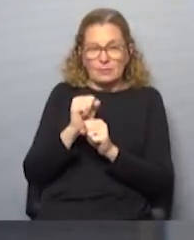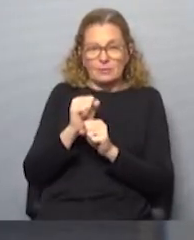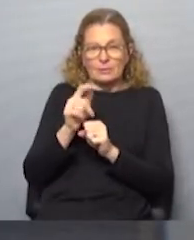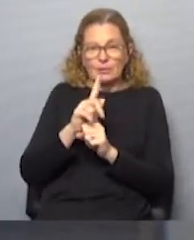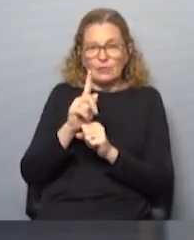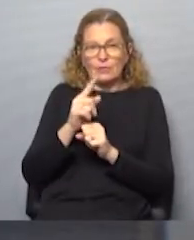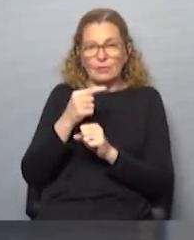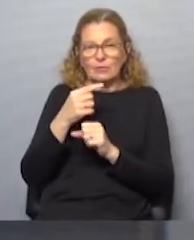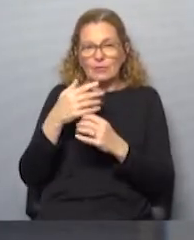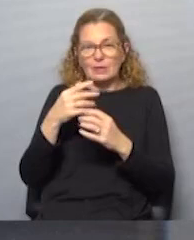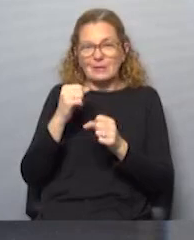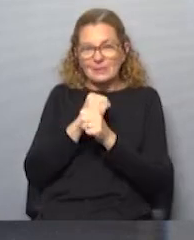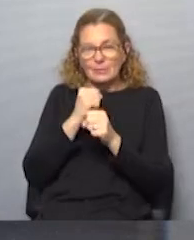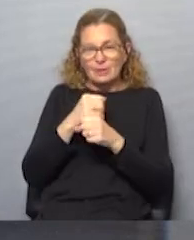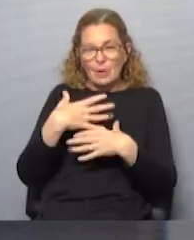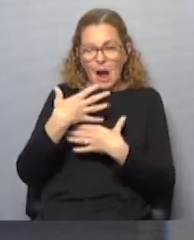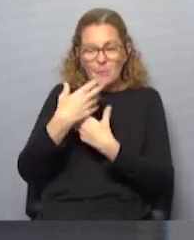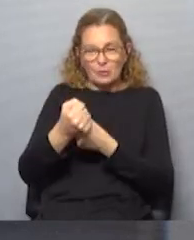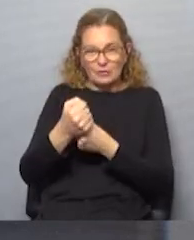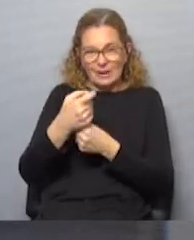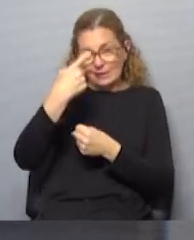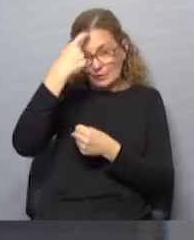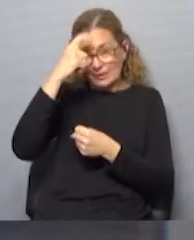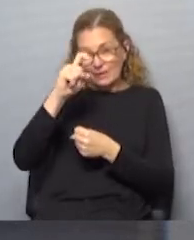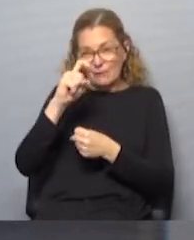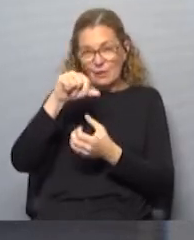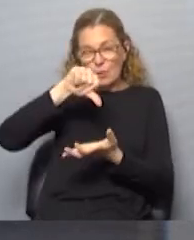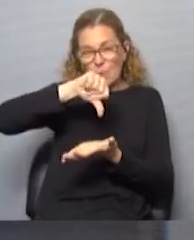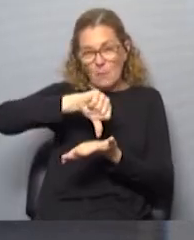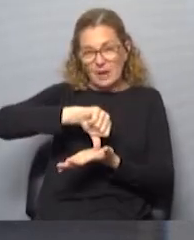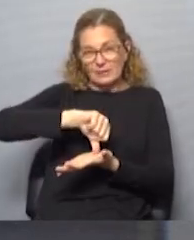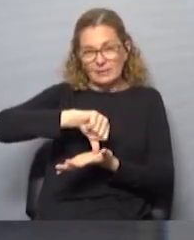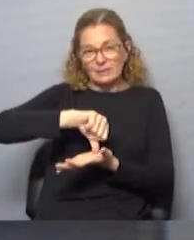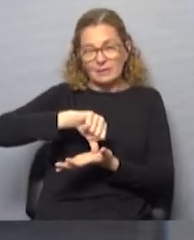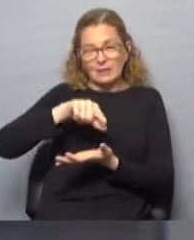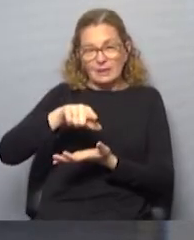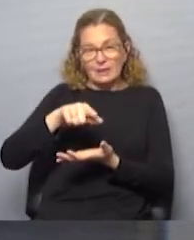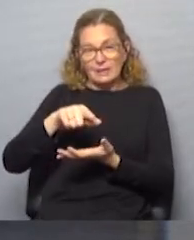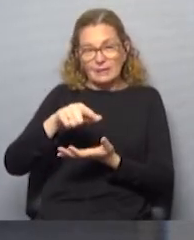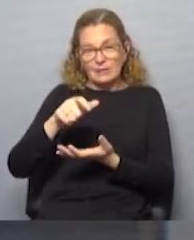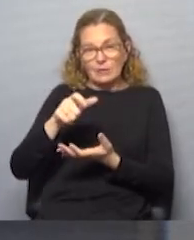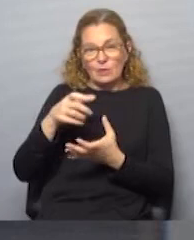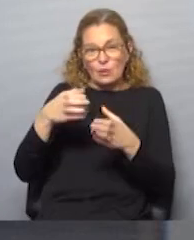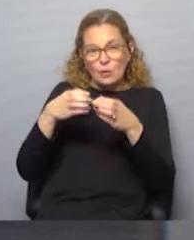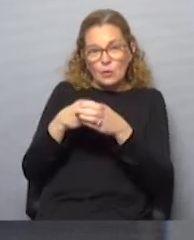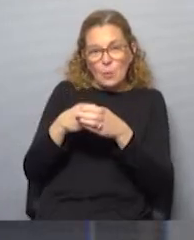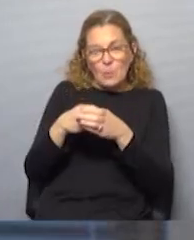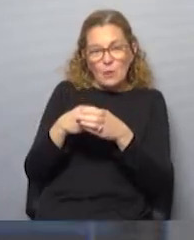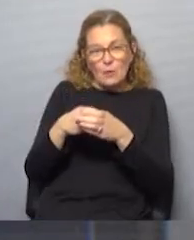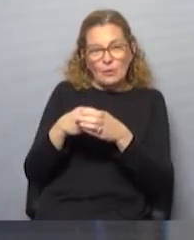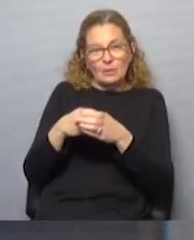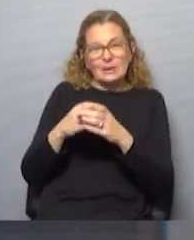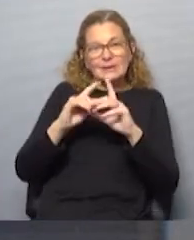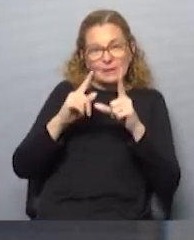son sino para apoyarnos en los científicos digamos como país tener ese activo que tenemos en nuestra comunidad académica y